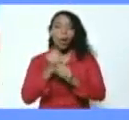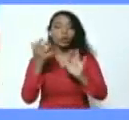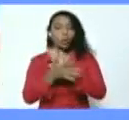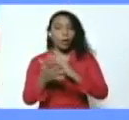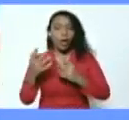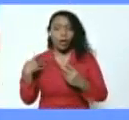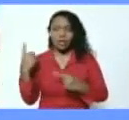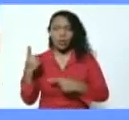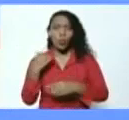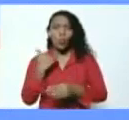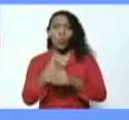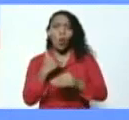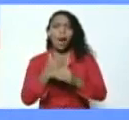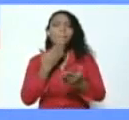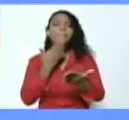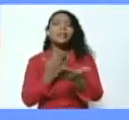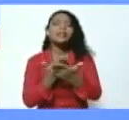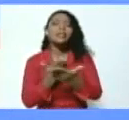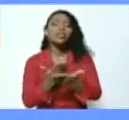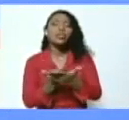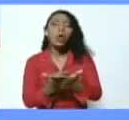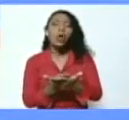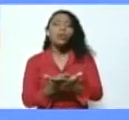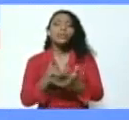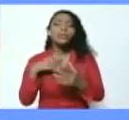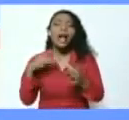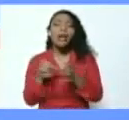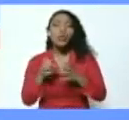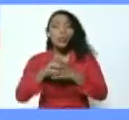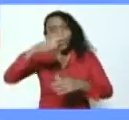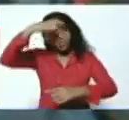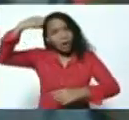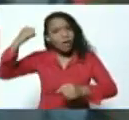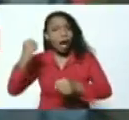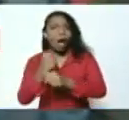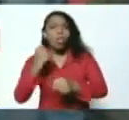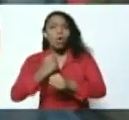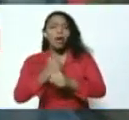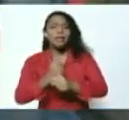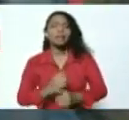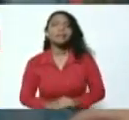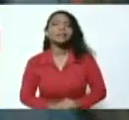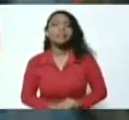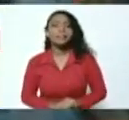trabajamos como una petición directa del sector de trabajadores y trabajadoras,